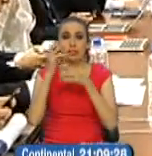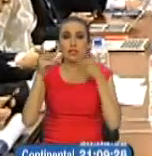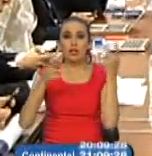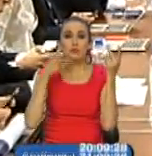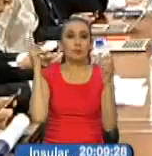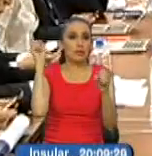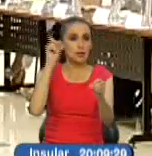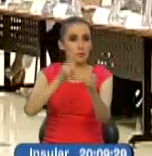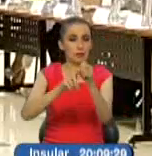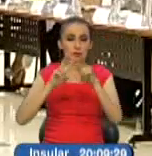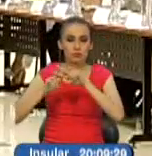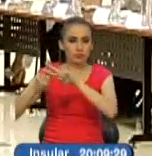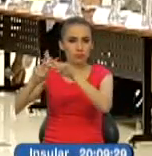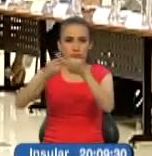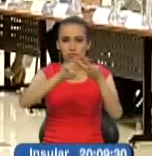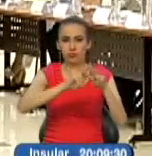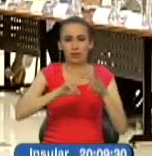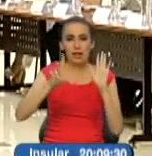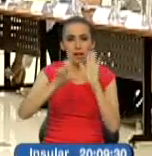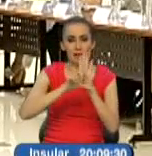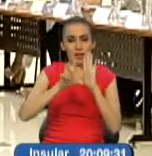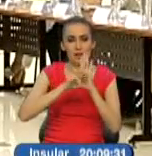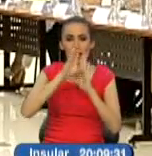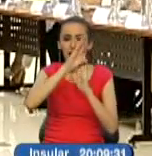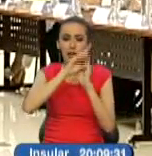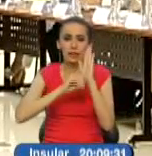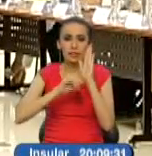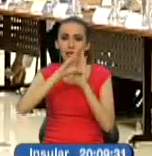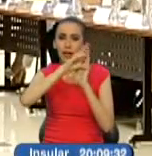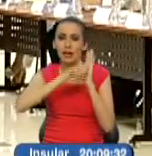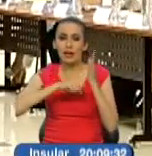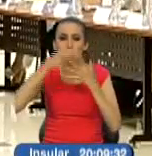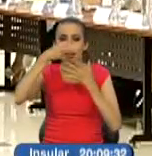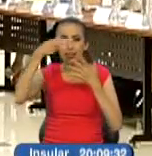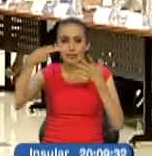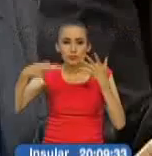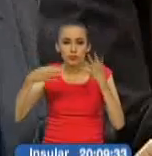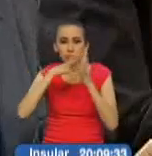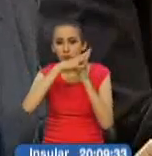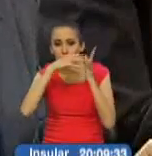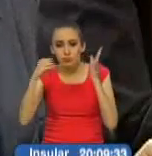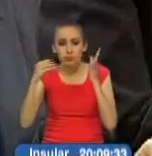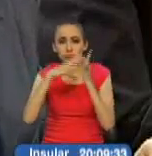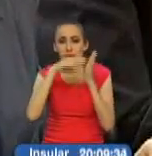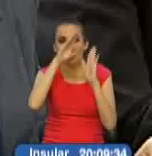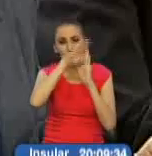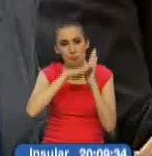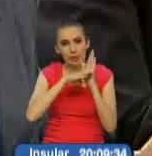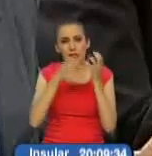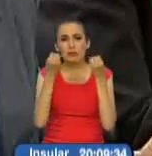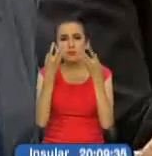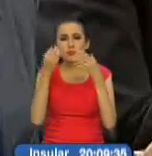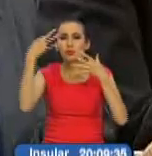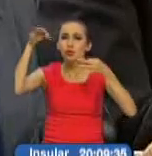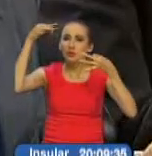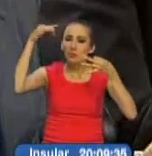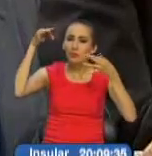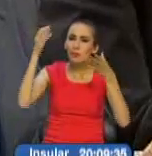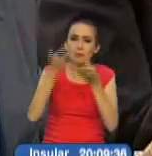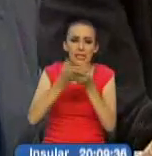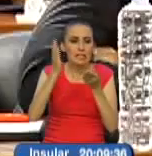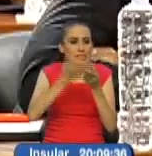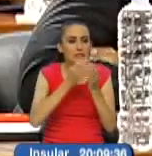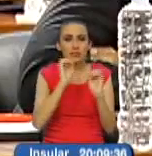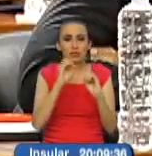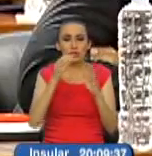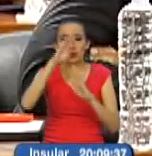en el análisis de la Ley de Optimización y Simplificación de Trámites. Se enfatizó que la intención es reducir trámites innecesarios y la aplicación de